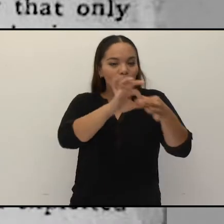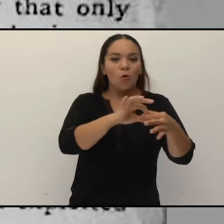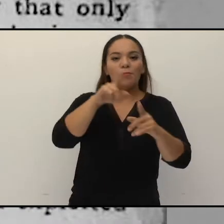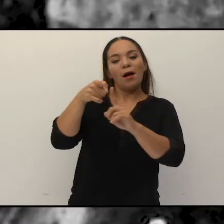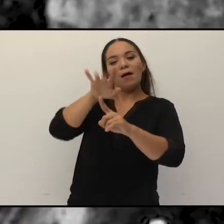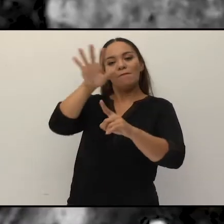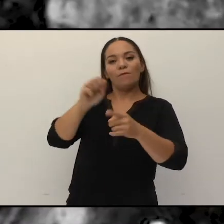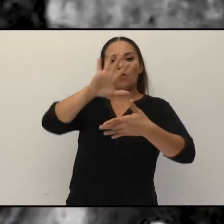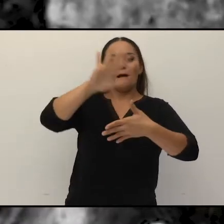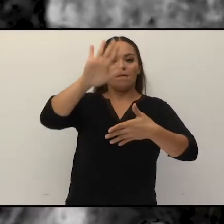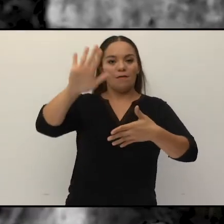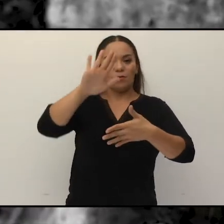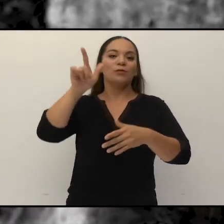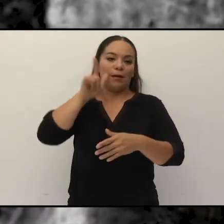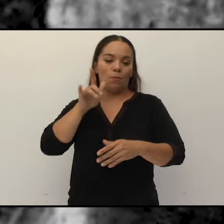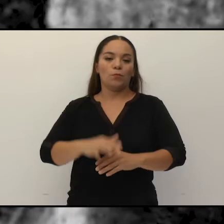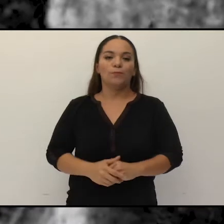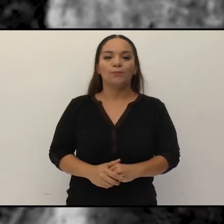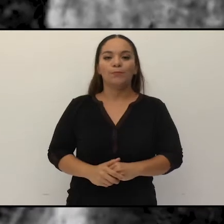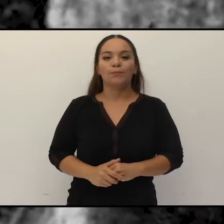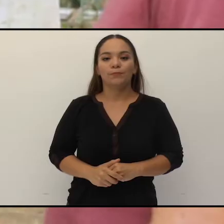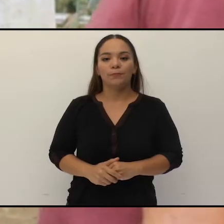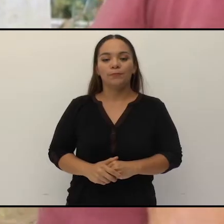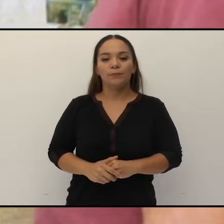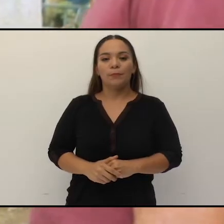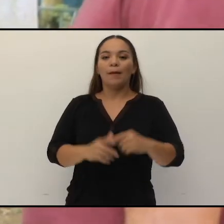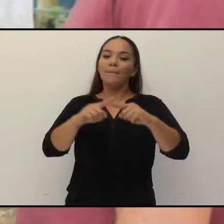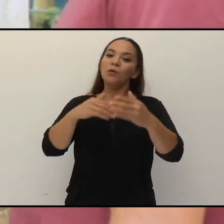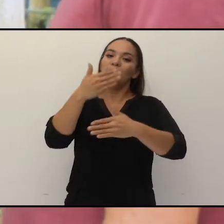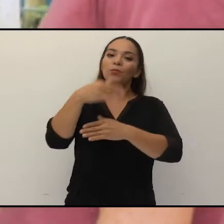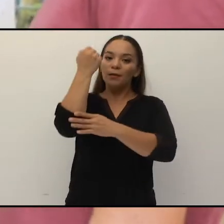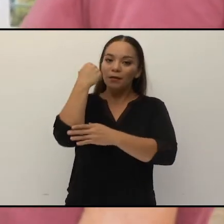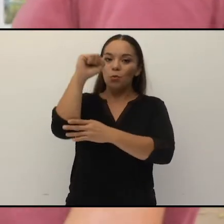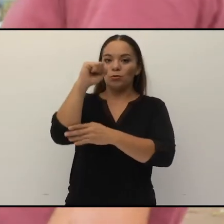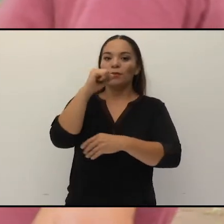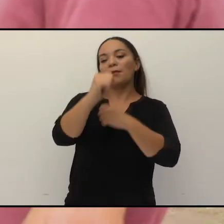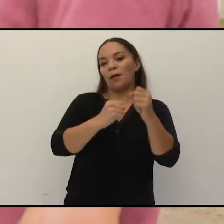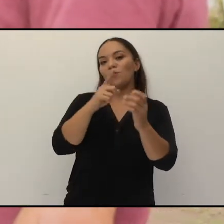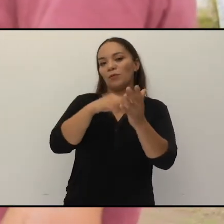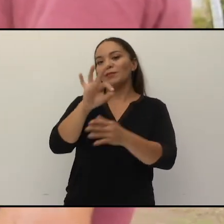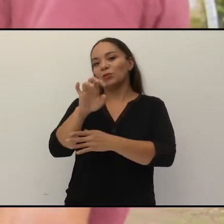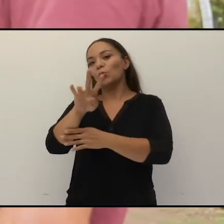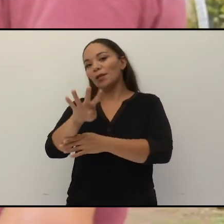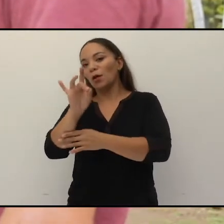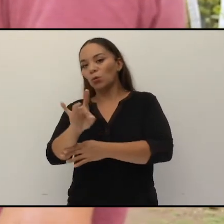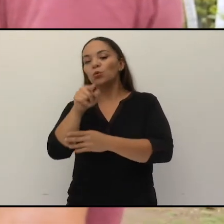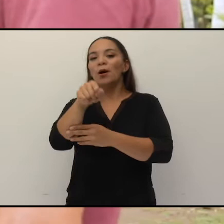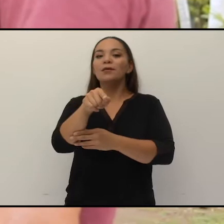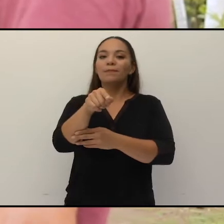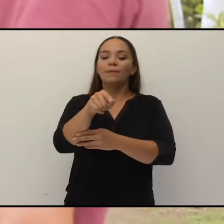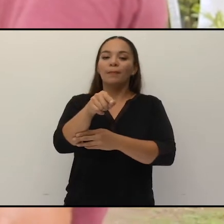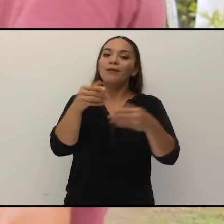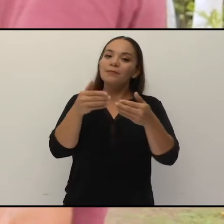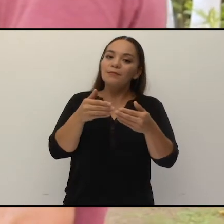trabajadores afrocaribeños de la zona de Limón. Pero es después de la Revolución del 48 que se